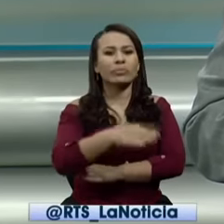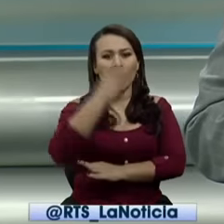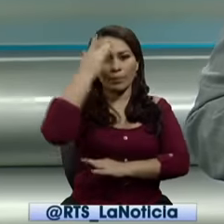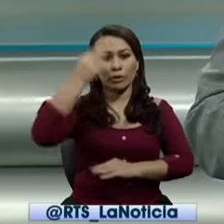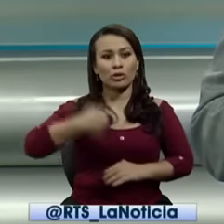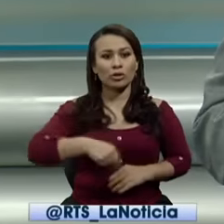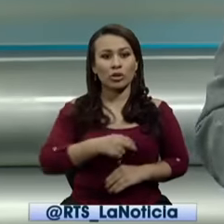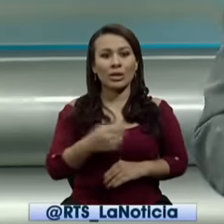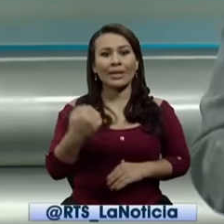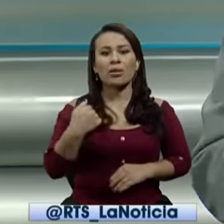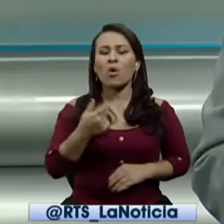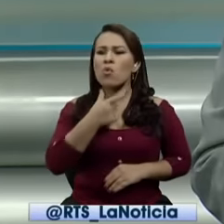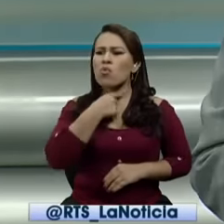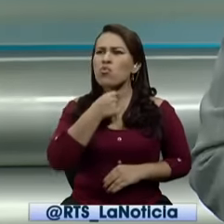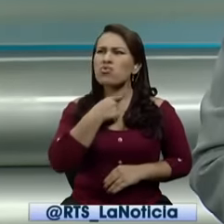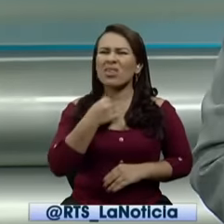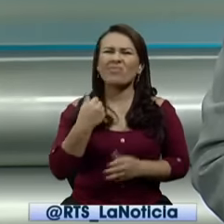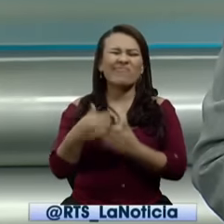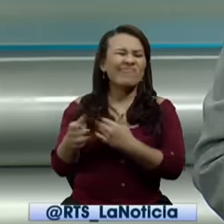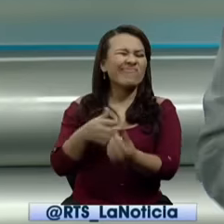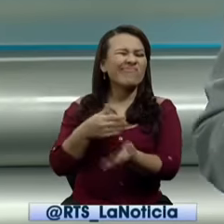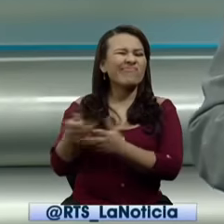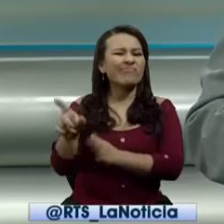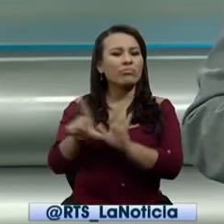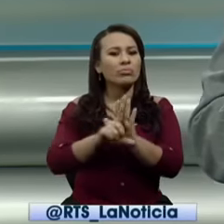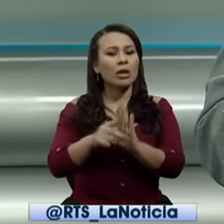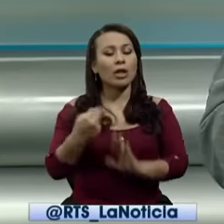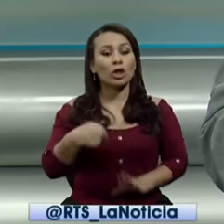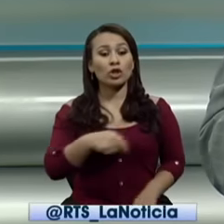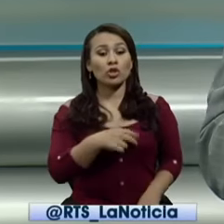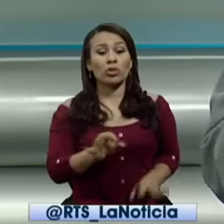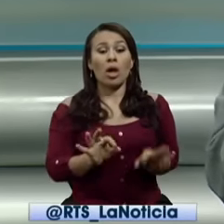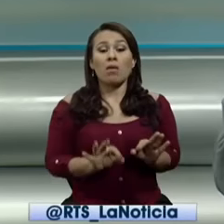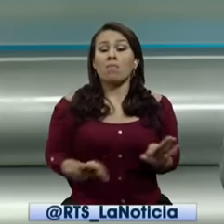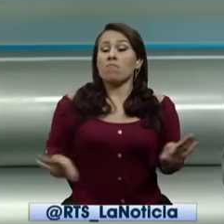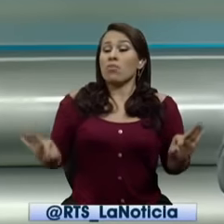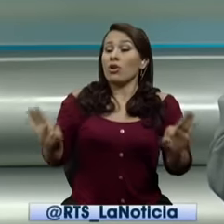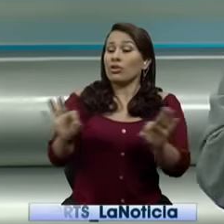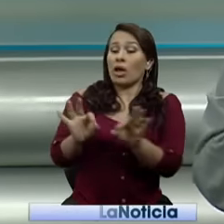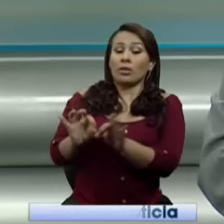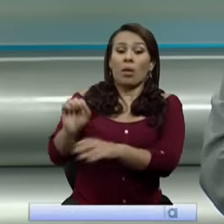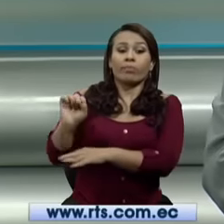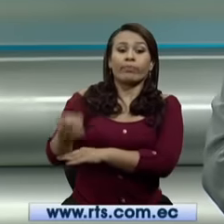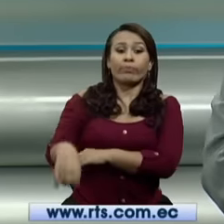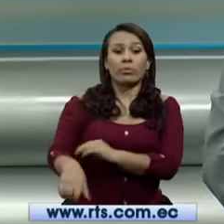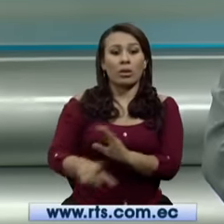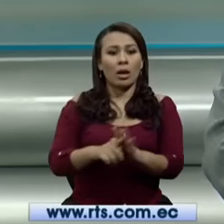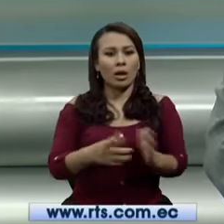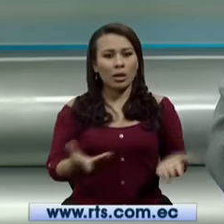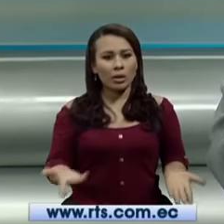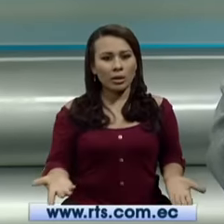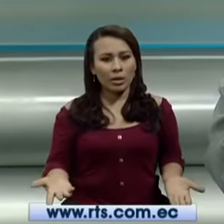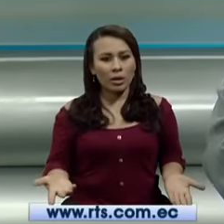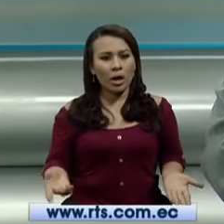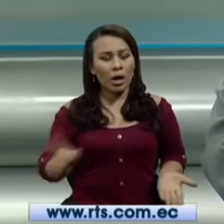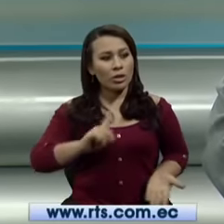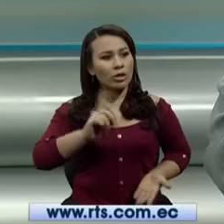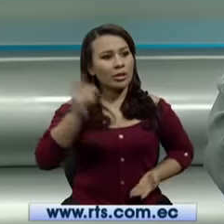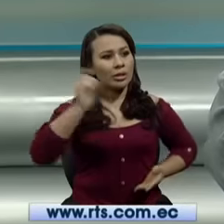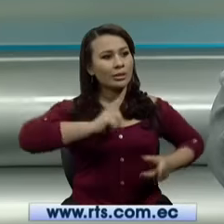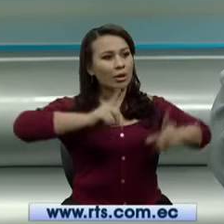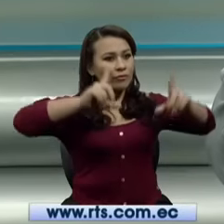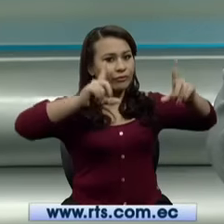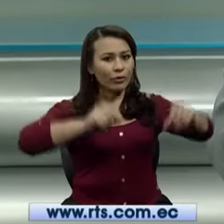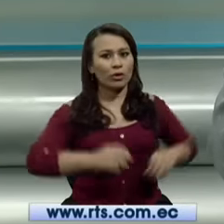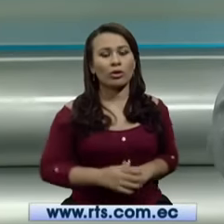como una pasión por infringir la ley porque nos creemos importantes cuando infringimos la ley no habría necesidad de los fotos radares